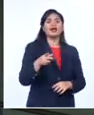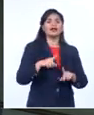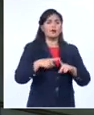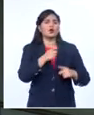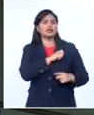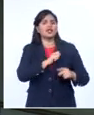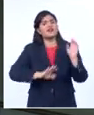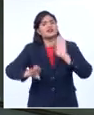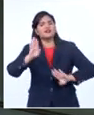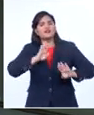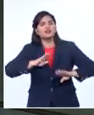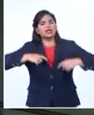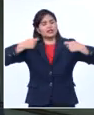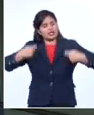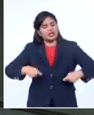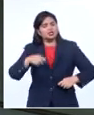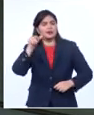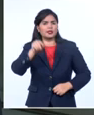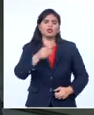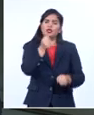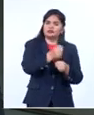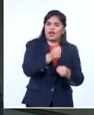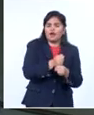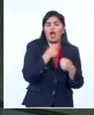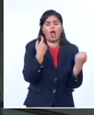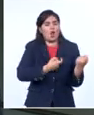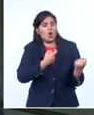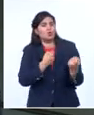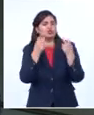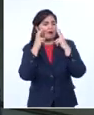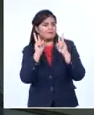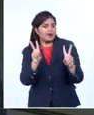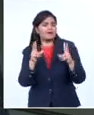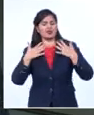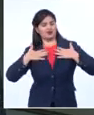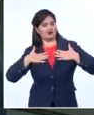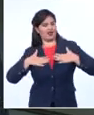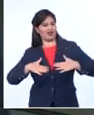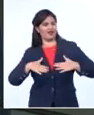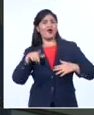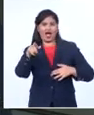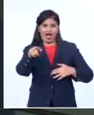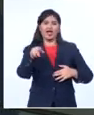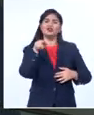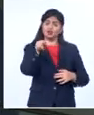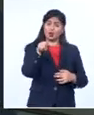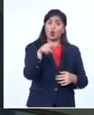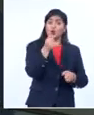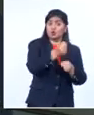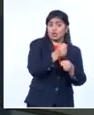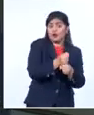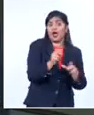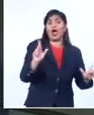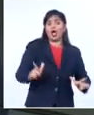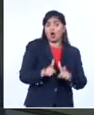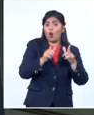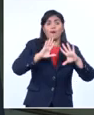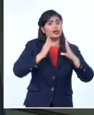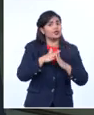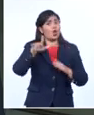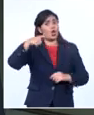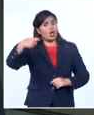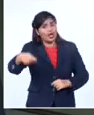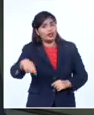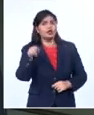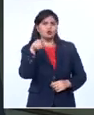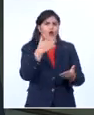que trabajan, que luchan por la mejora de las condiciones de vida de nuestra sociedad y que en detrimento de esos objetivos se ha